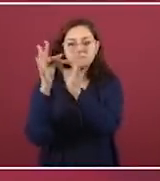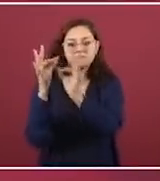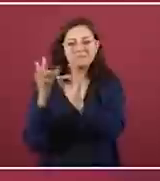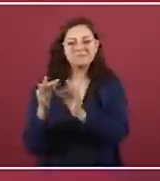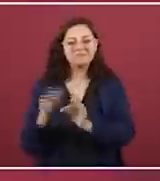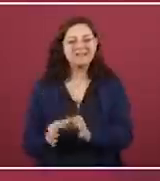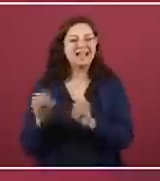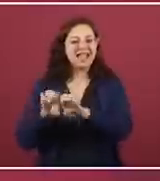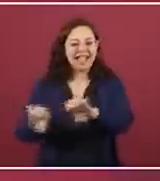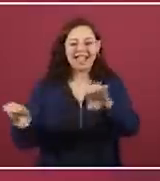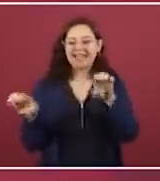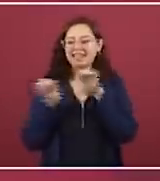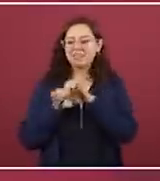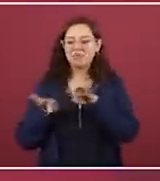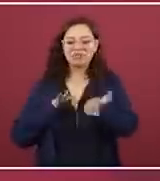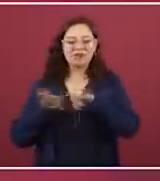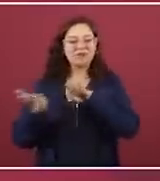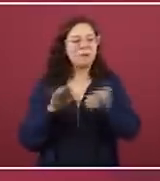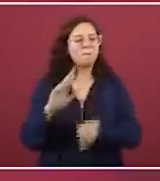gabinete que ha habido en la historia,